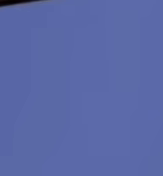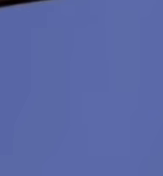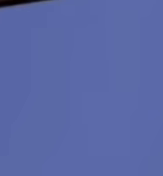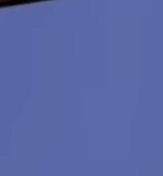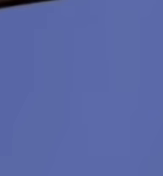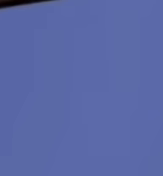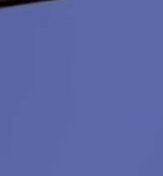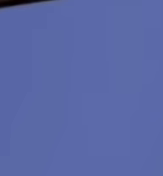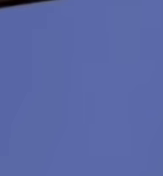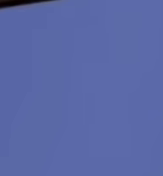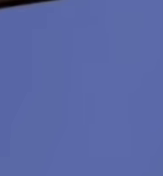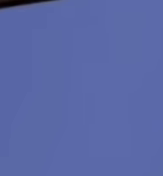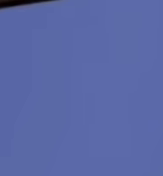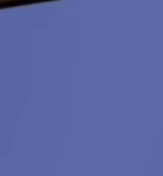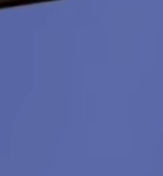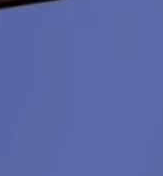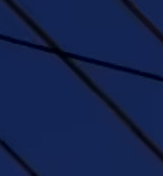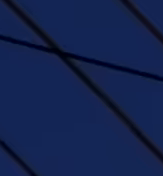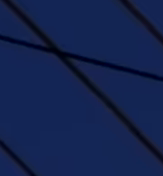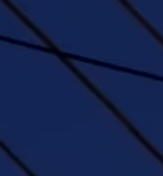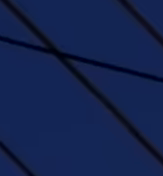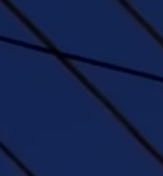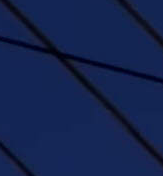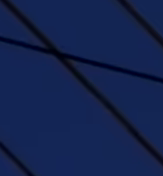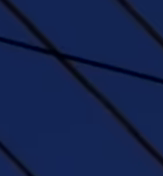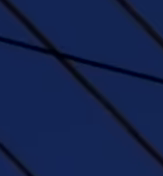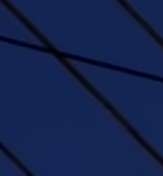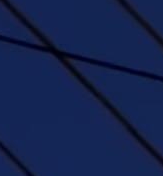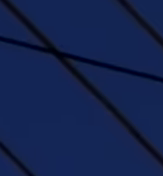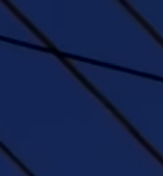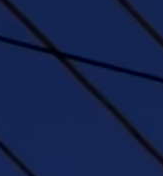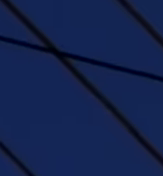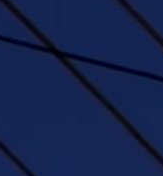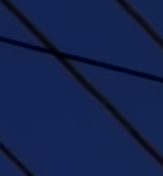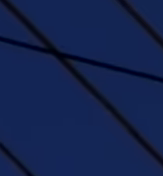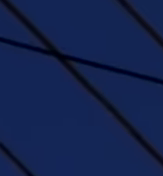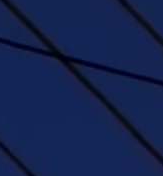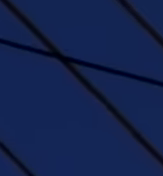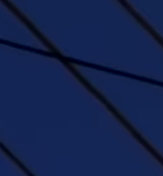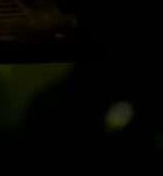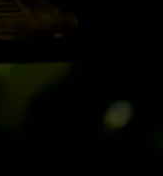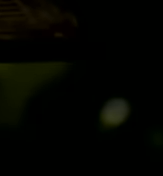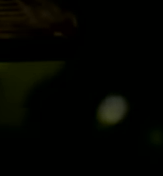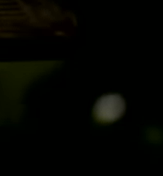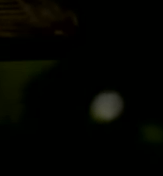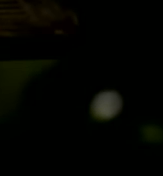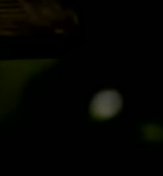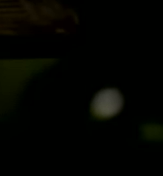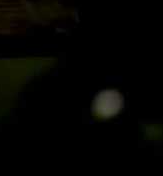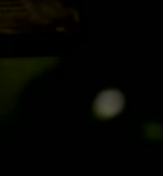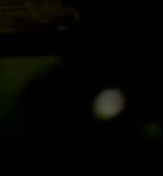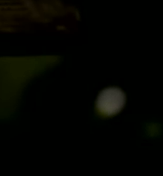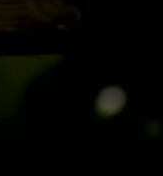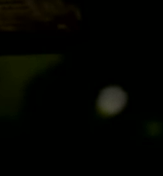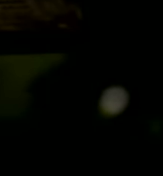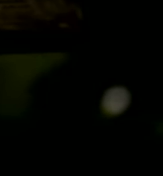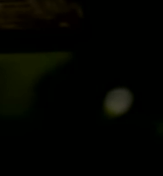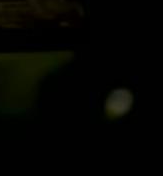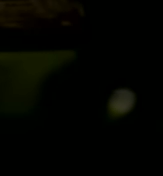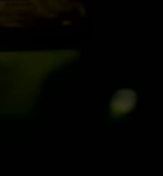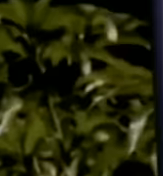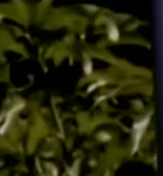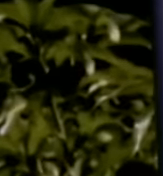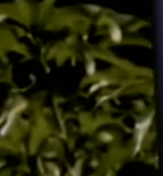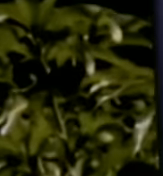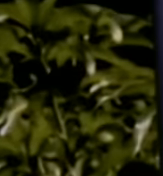Nicolás Maduro por confiar en nosotros, el Poder Popular, y darnos la tarea de nosotros manejar nuestros propios recursos. Entre gobierno y